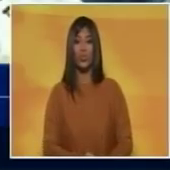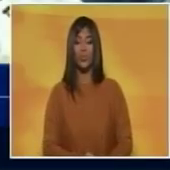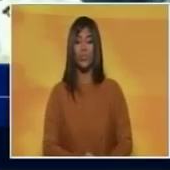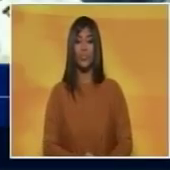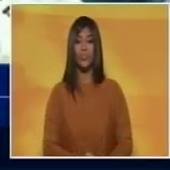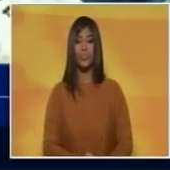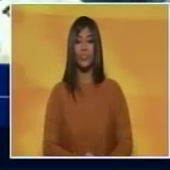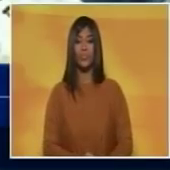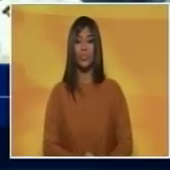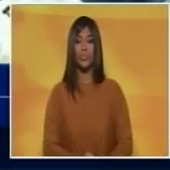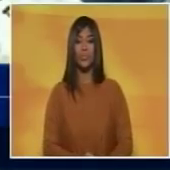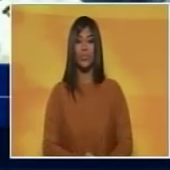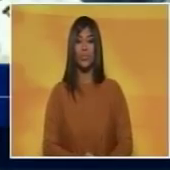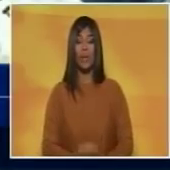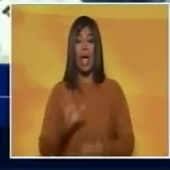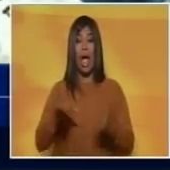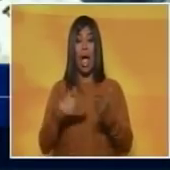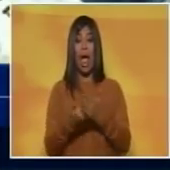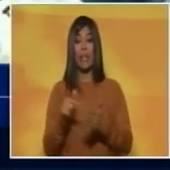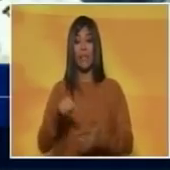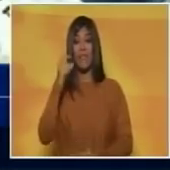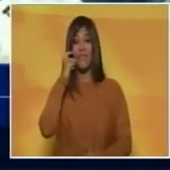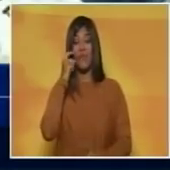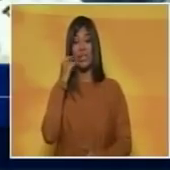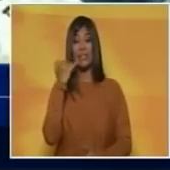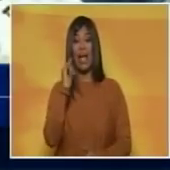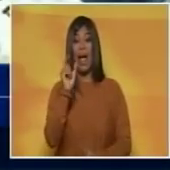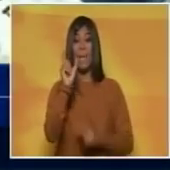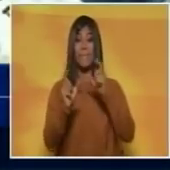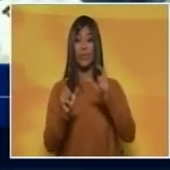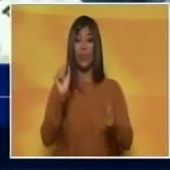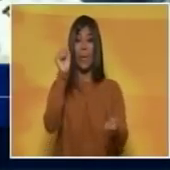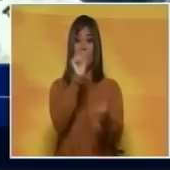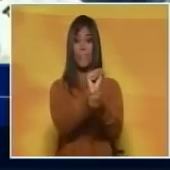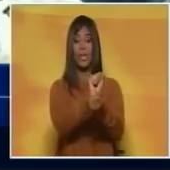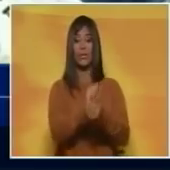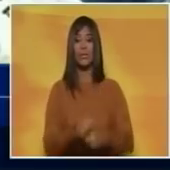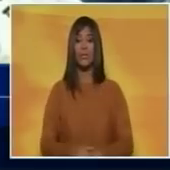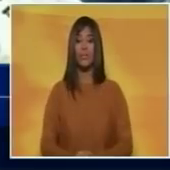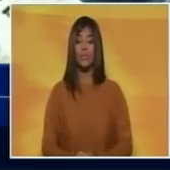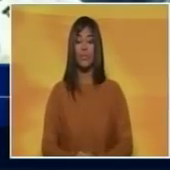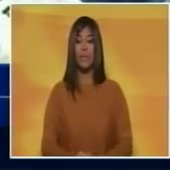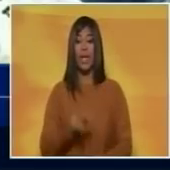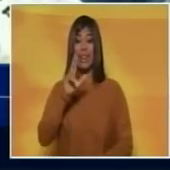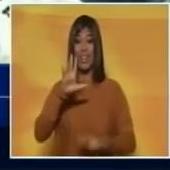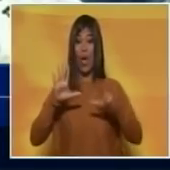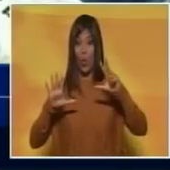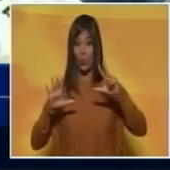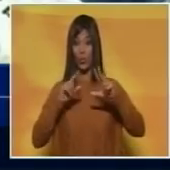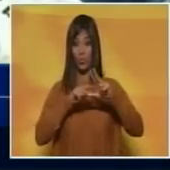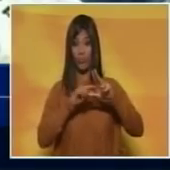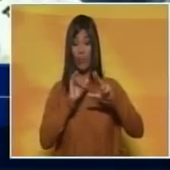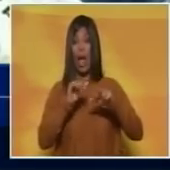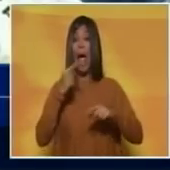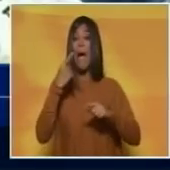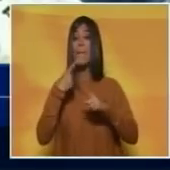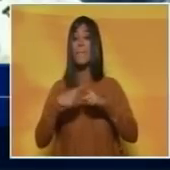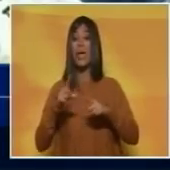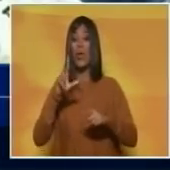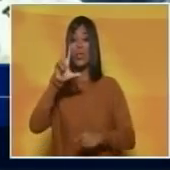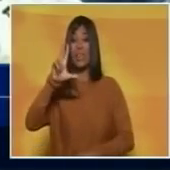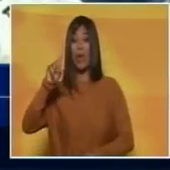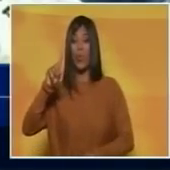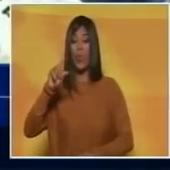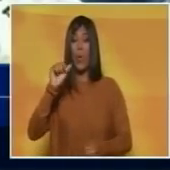dilación. Hasta la fecha se han imputado 38 personas, de las cuales 31 se encuentran privadas de libertad